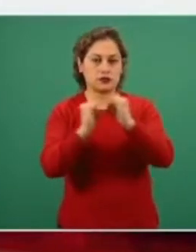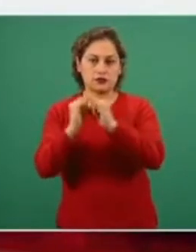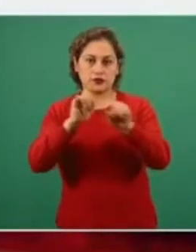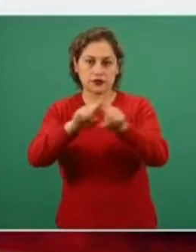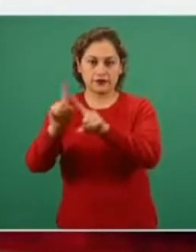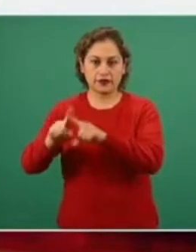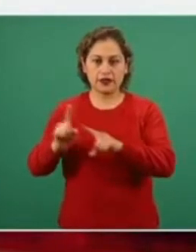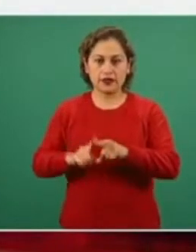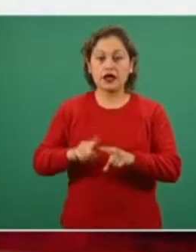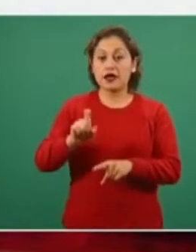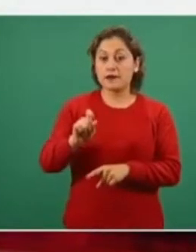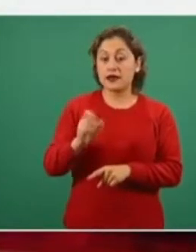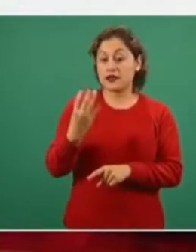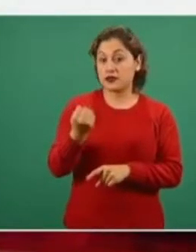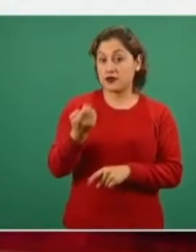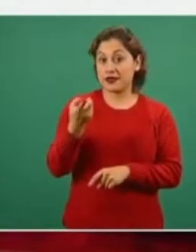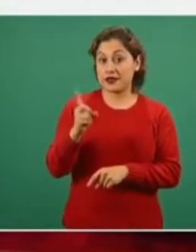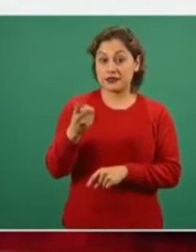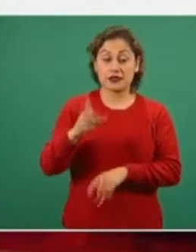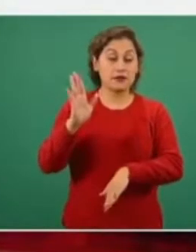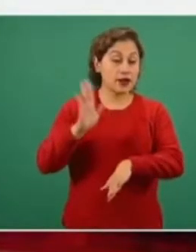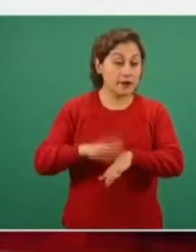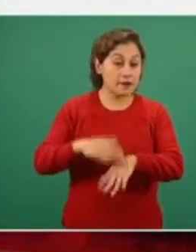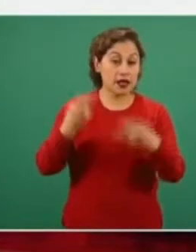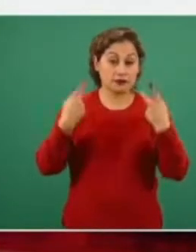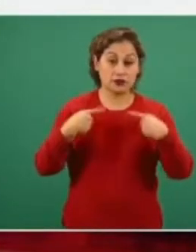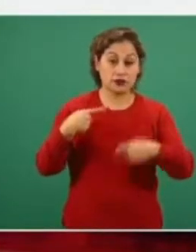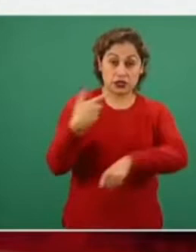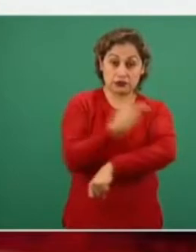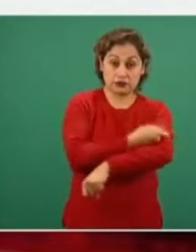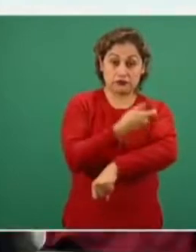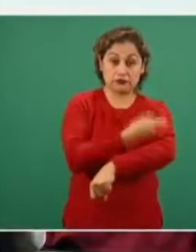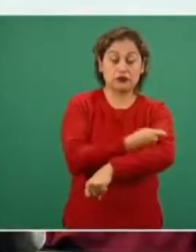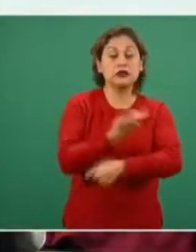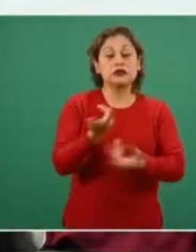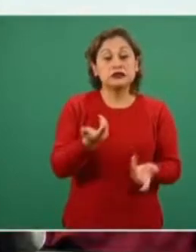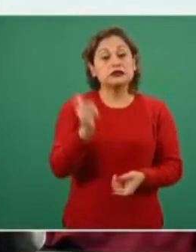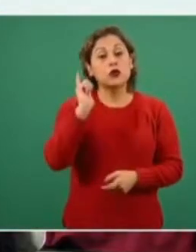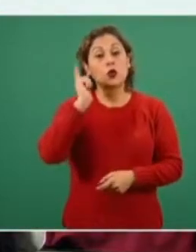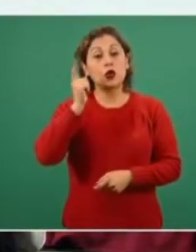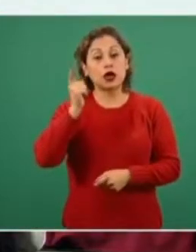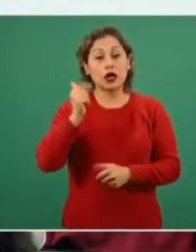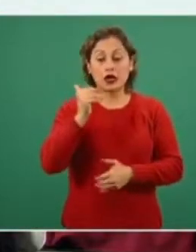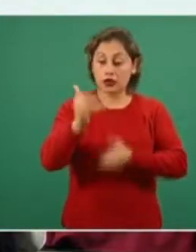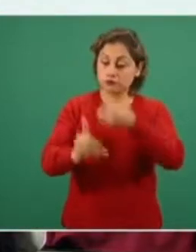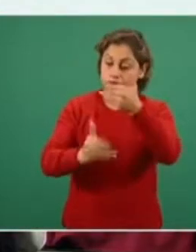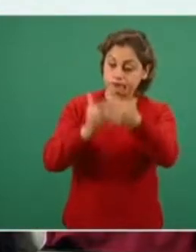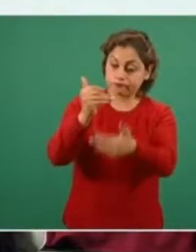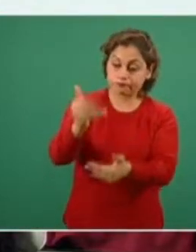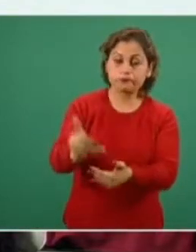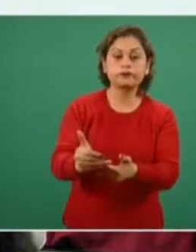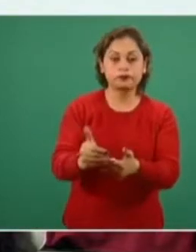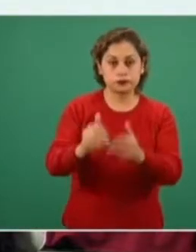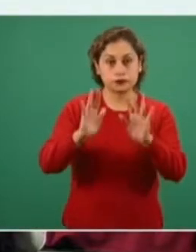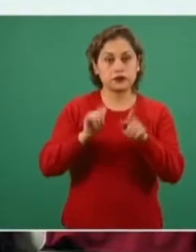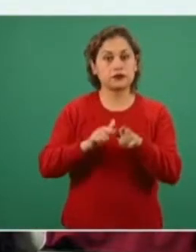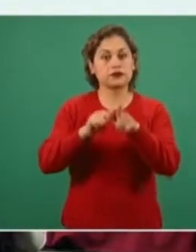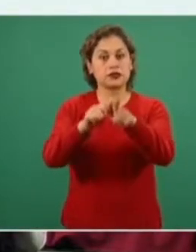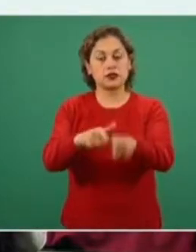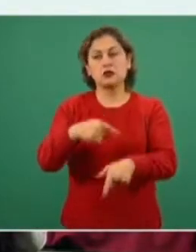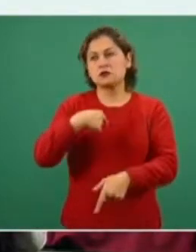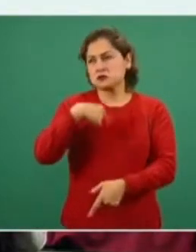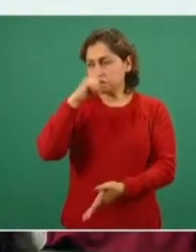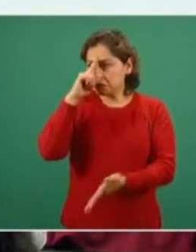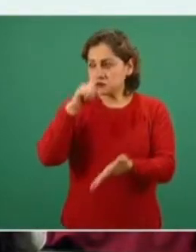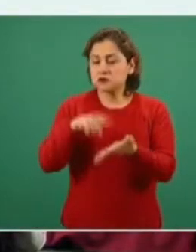29 de diciembre y esperemos ir tomando ya un ritmo más estable. Calculamos que en la Ciudad de